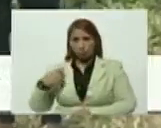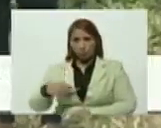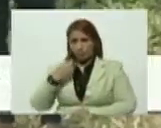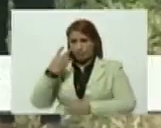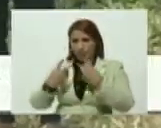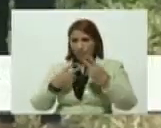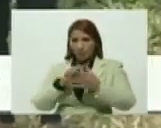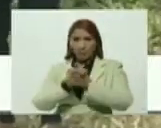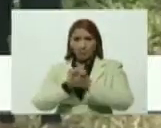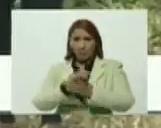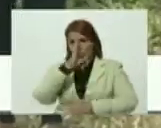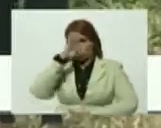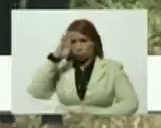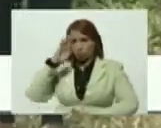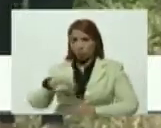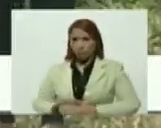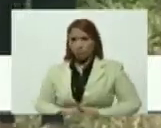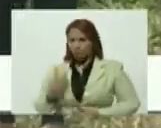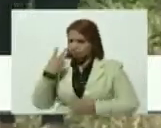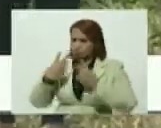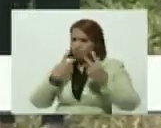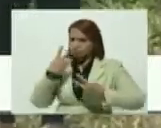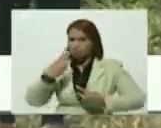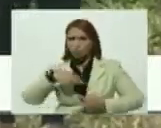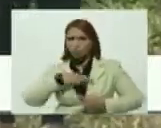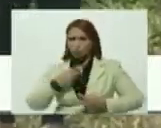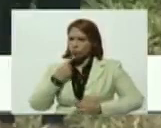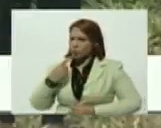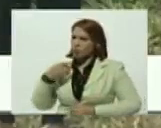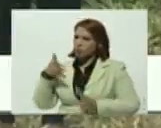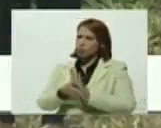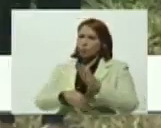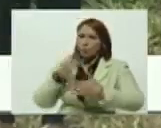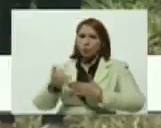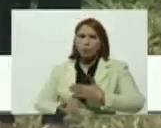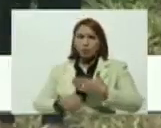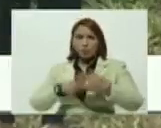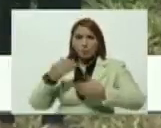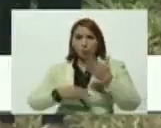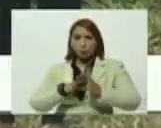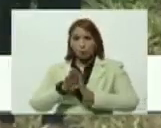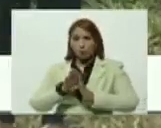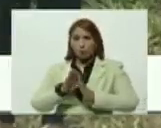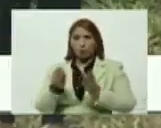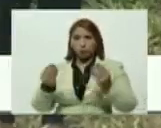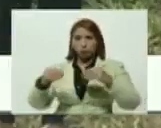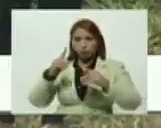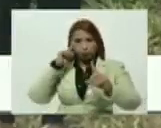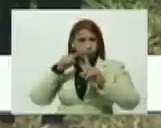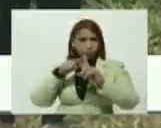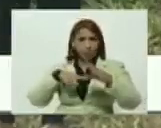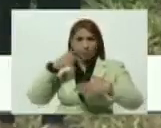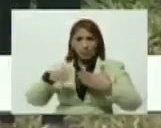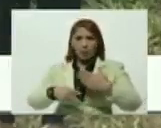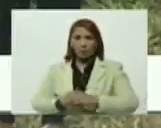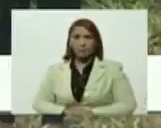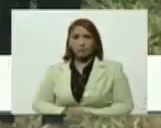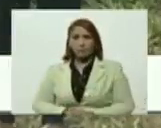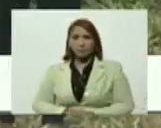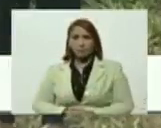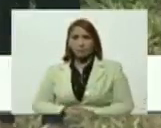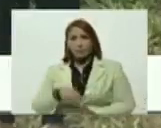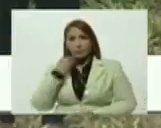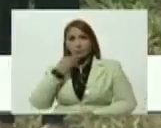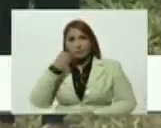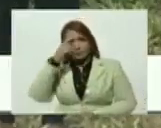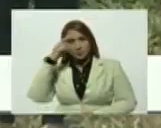del compañero Diosdado Cabello, a quien le planteamos este proyecto productivo, y en un acuerdo en el marco del plan excepcional del PSU y la J